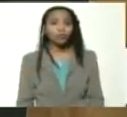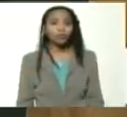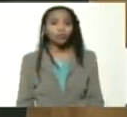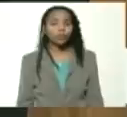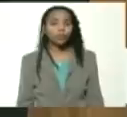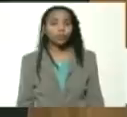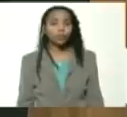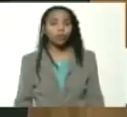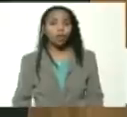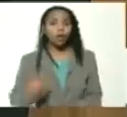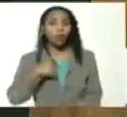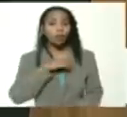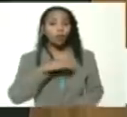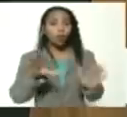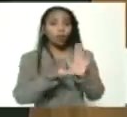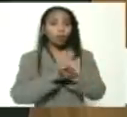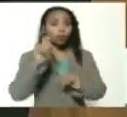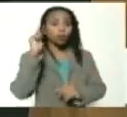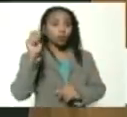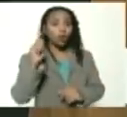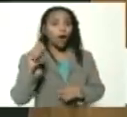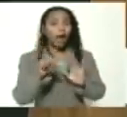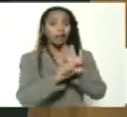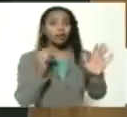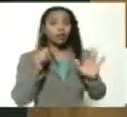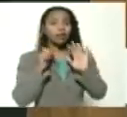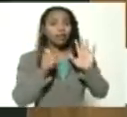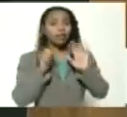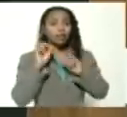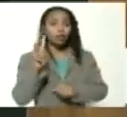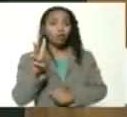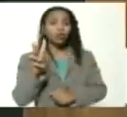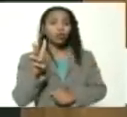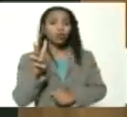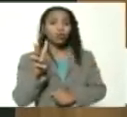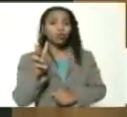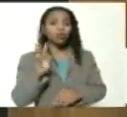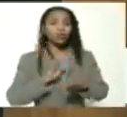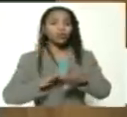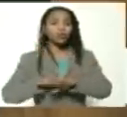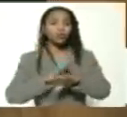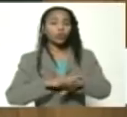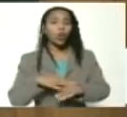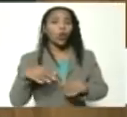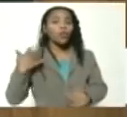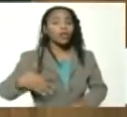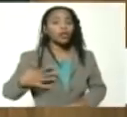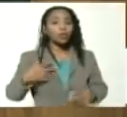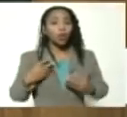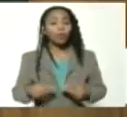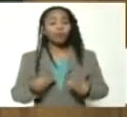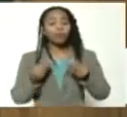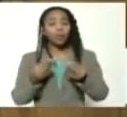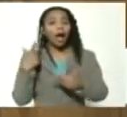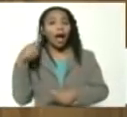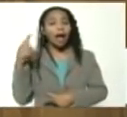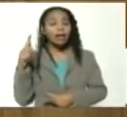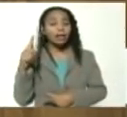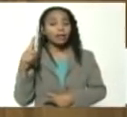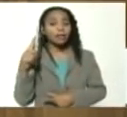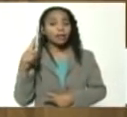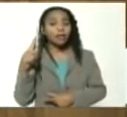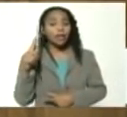Nuestra Constitución, en su artículo 62, establece que la enunciación de los derechos y garantías que ella contiene y los